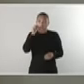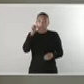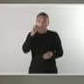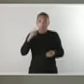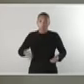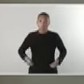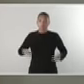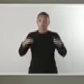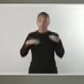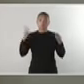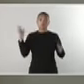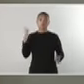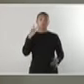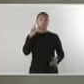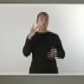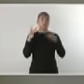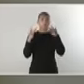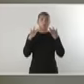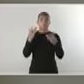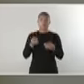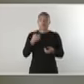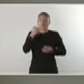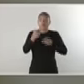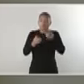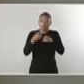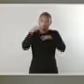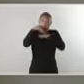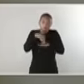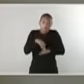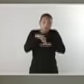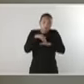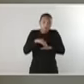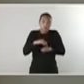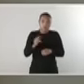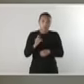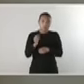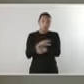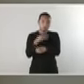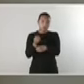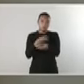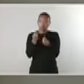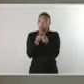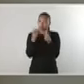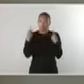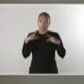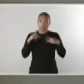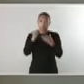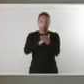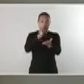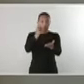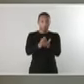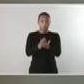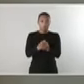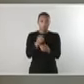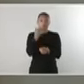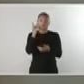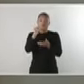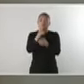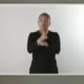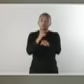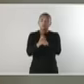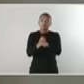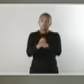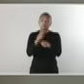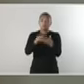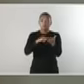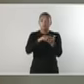vida con privilegios a costa del Gran sufrimiento y de la sangre de muchos tamaulipecos vengo a invitarlos a votar